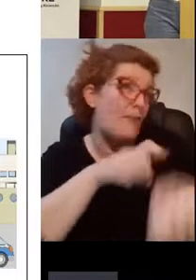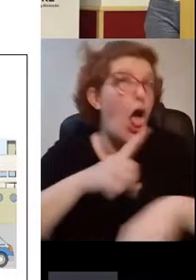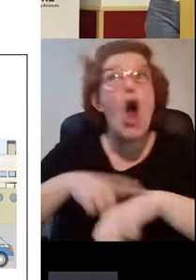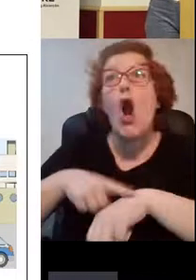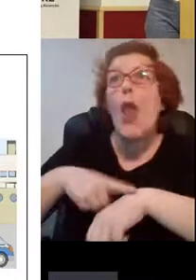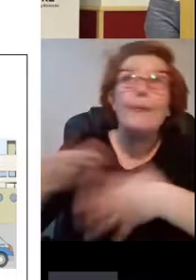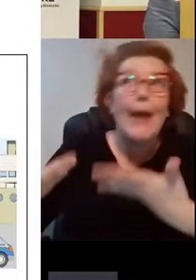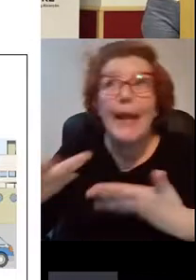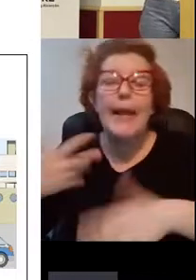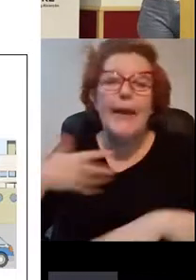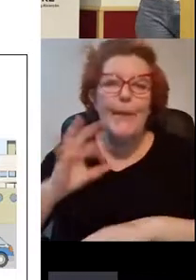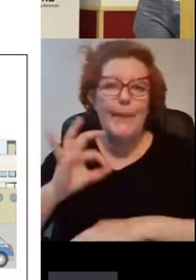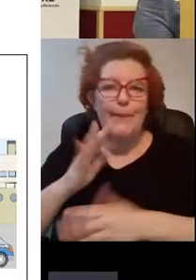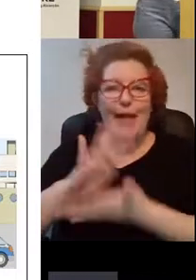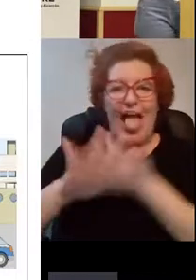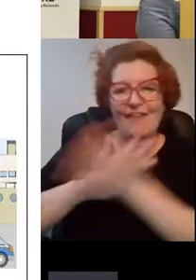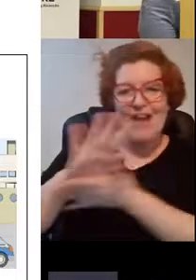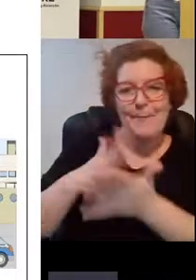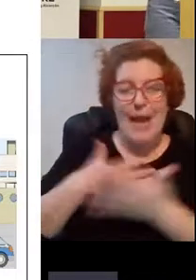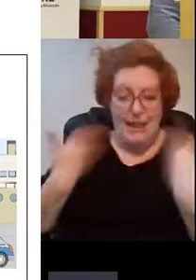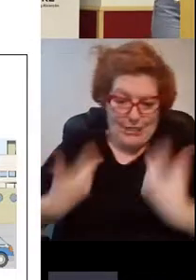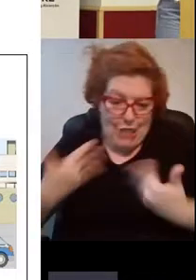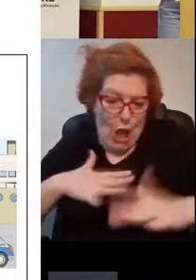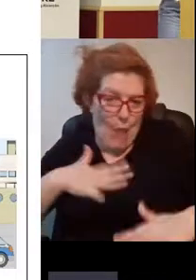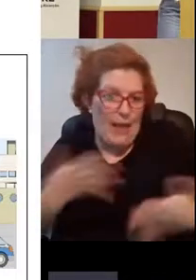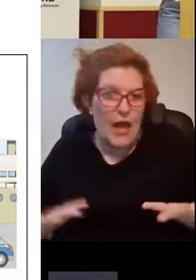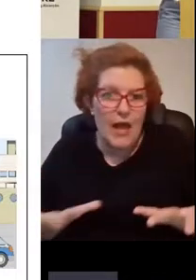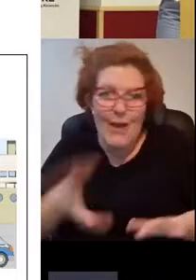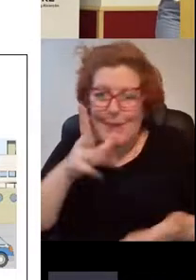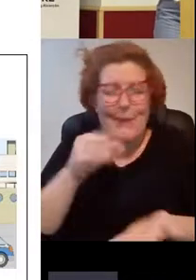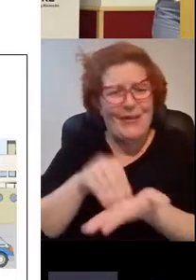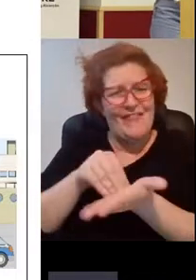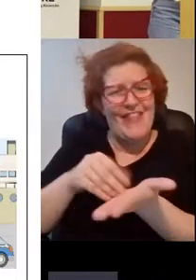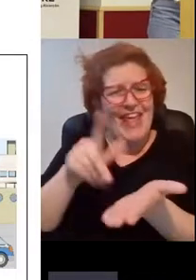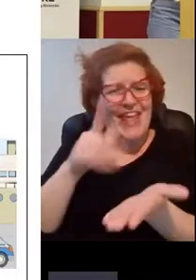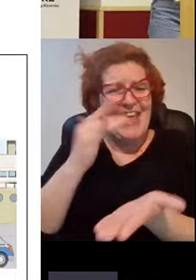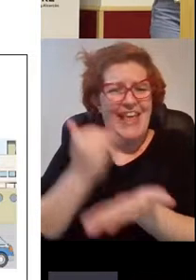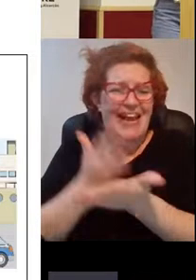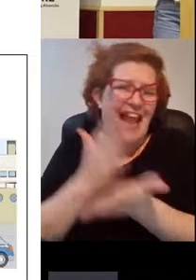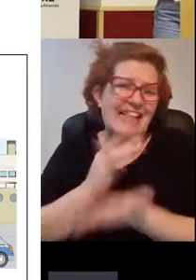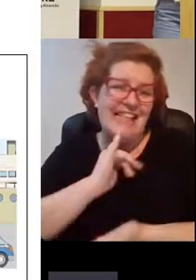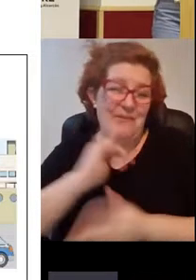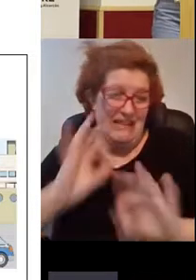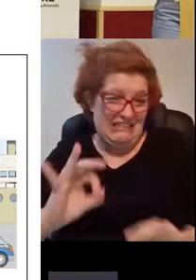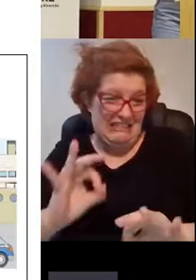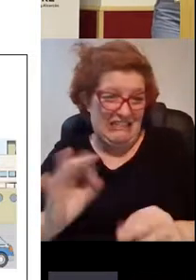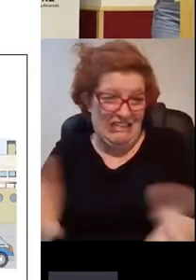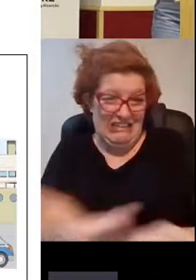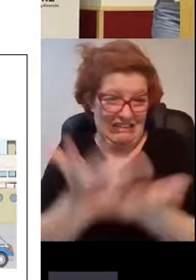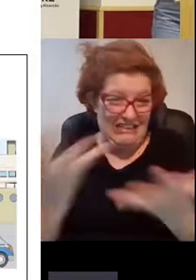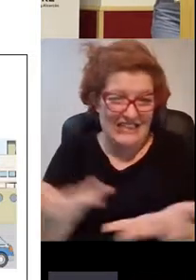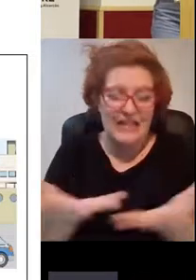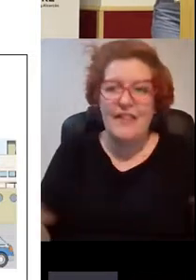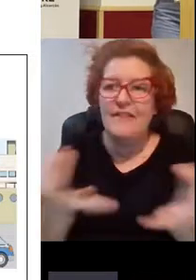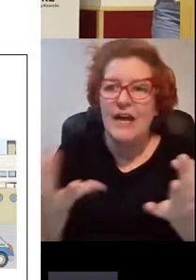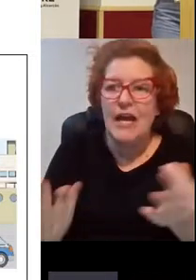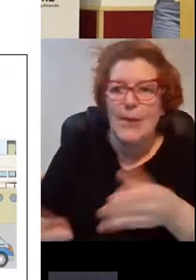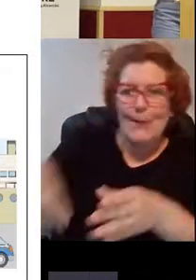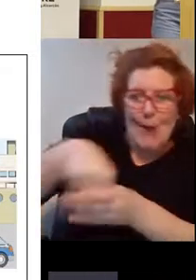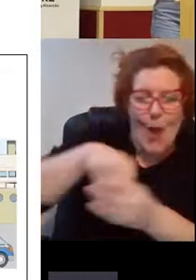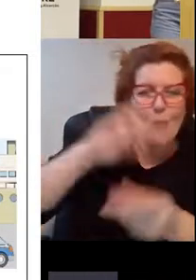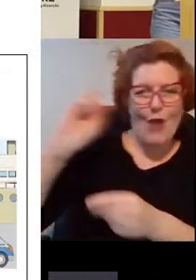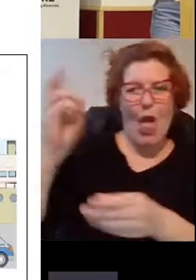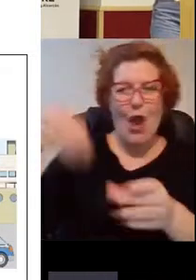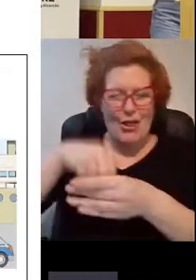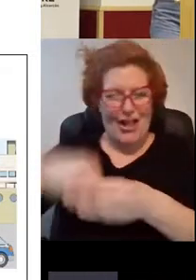hablar de sus hijos, que es lo que suele suceder en muchas clases de lengua, sino que debemos introducir otros